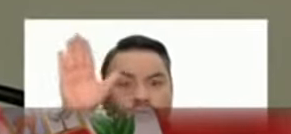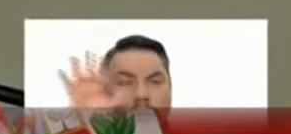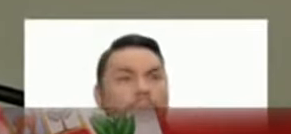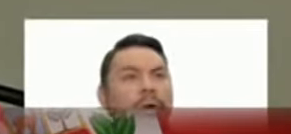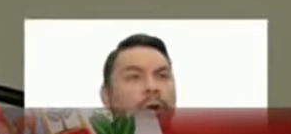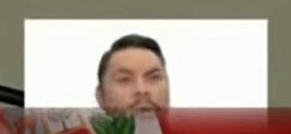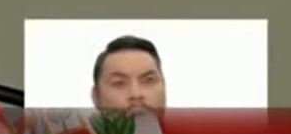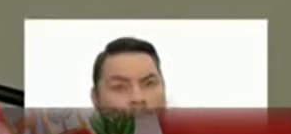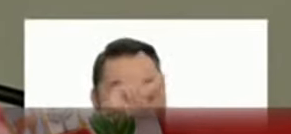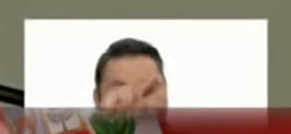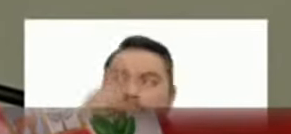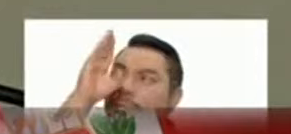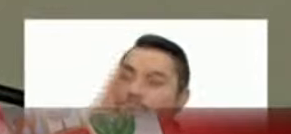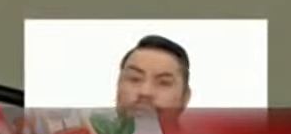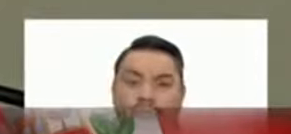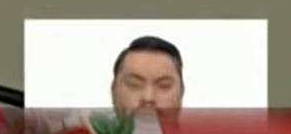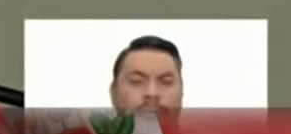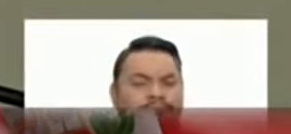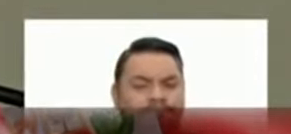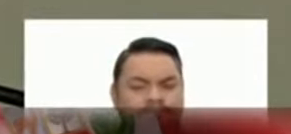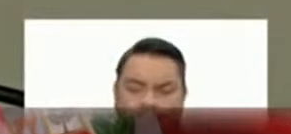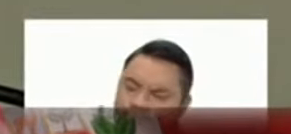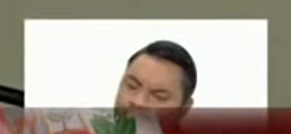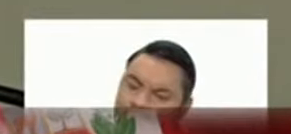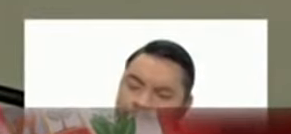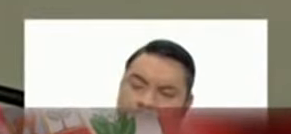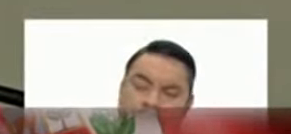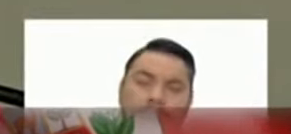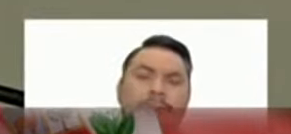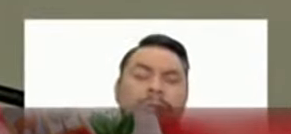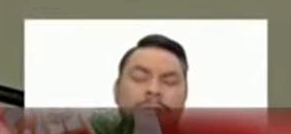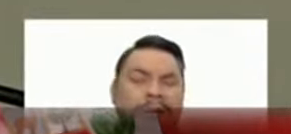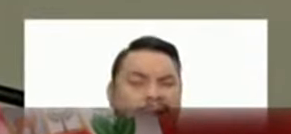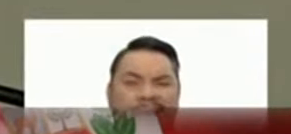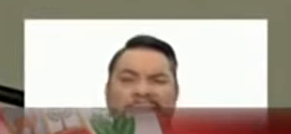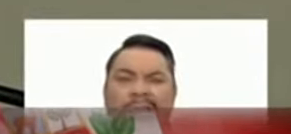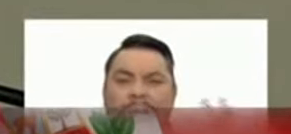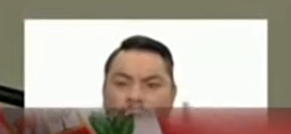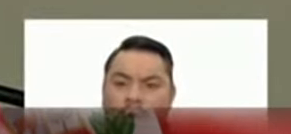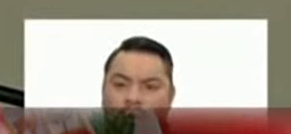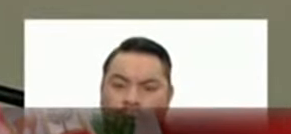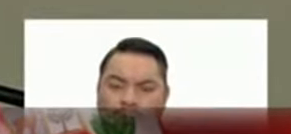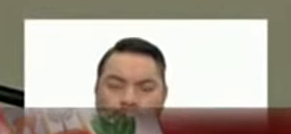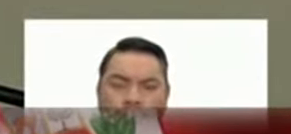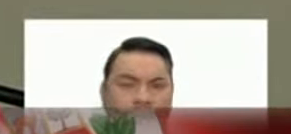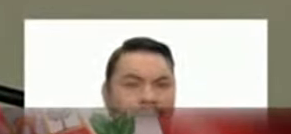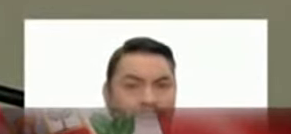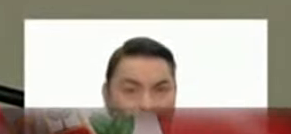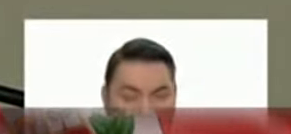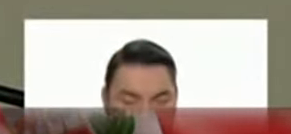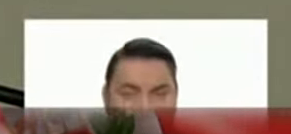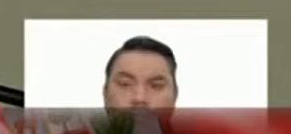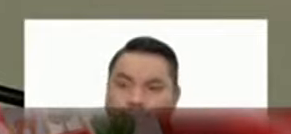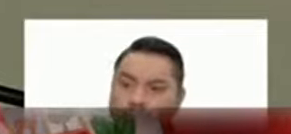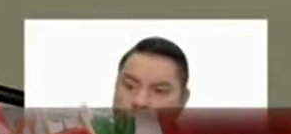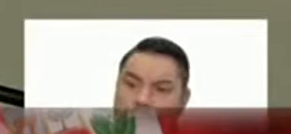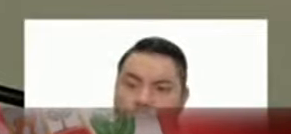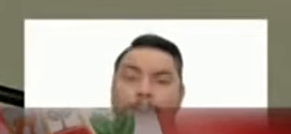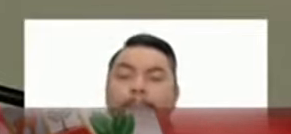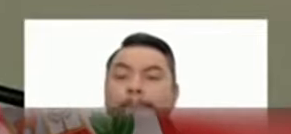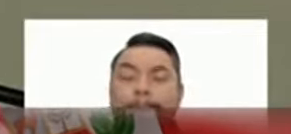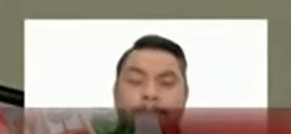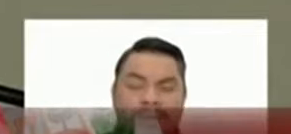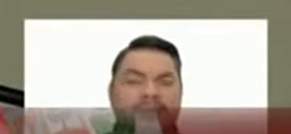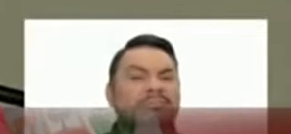patria desempeñar leal y fielmente, sin cometer actos de corrupción, el cargo de ministra